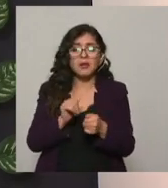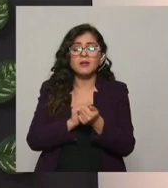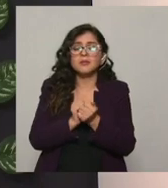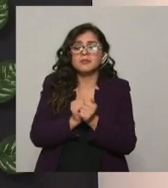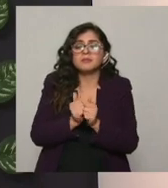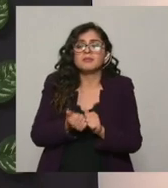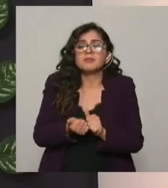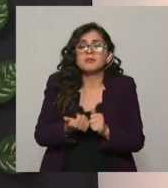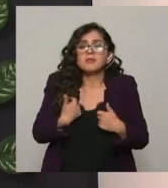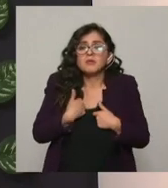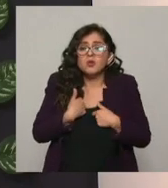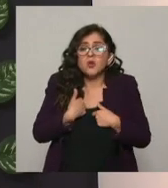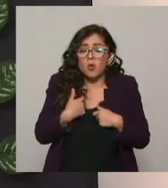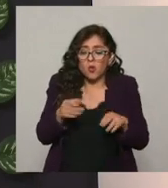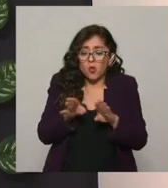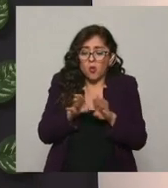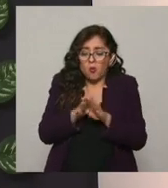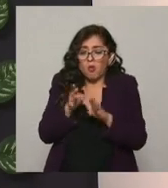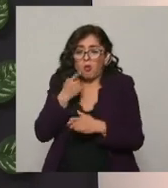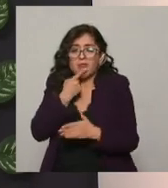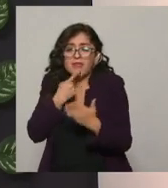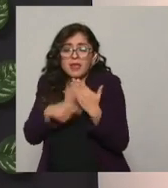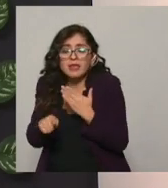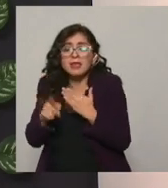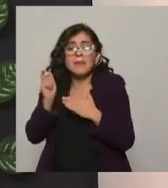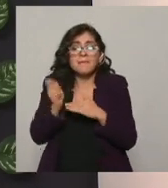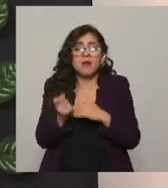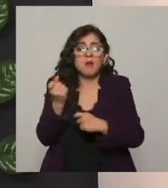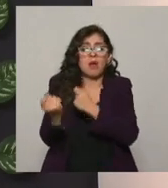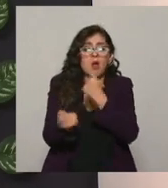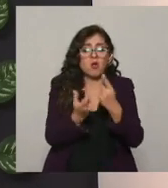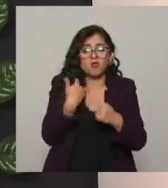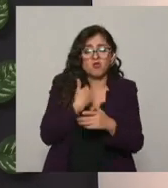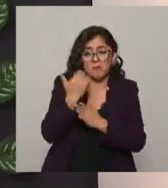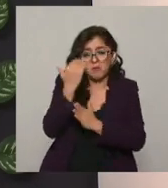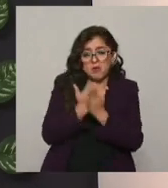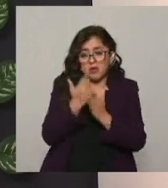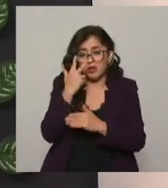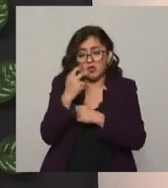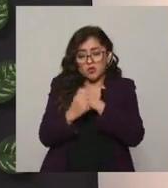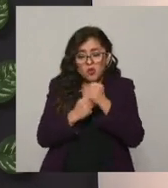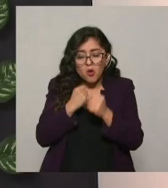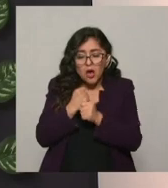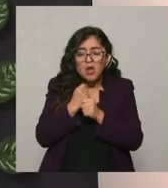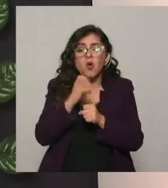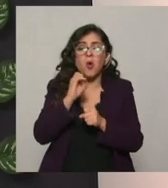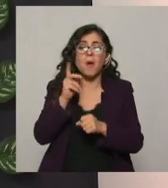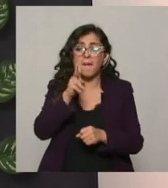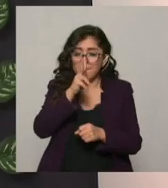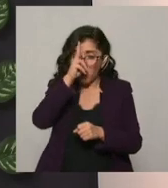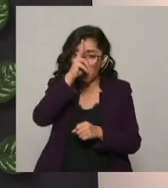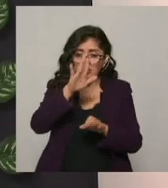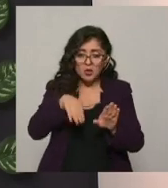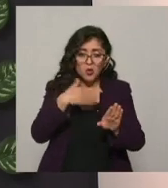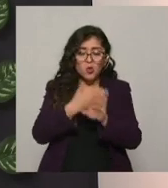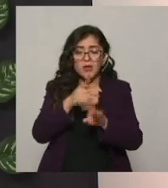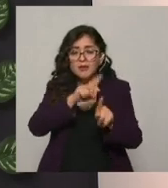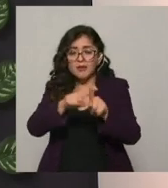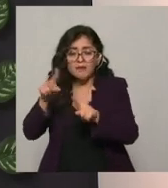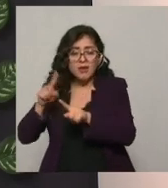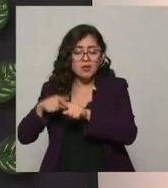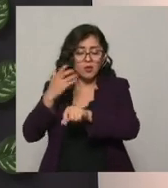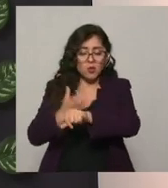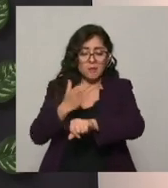sentí que no me tocaba a mí denunciar cosas que eran menores en comparación con otras violencias mucho más fuertes que compañeras denunciaron